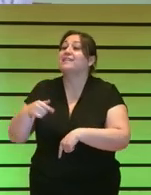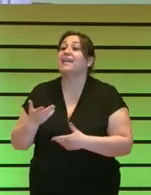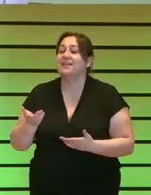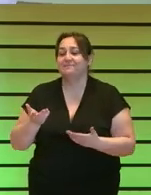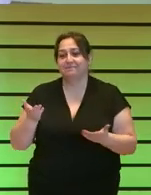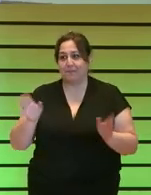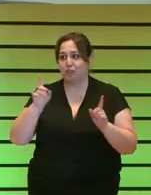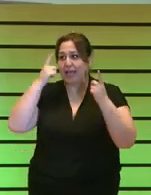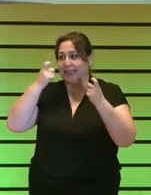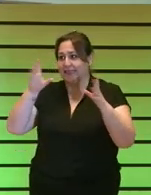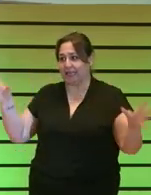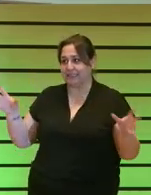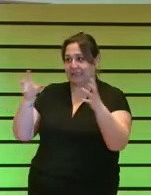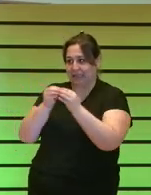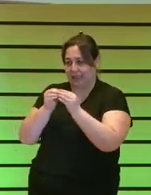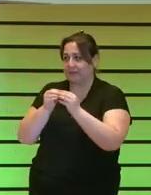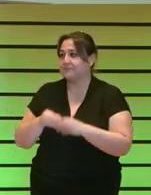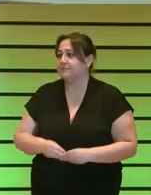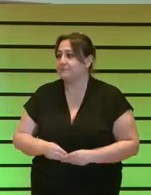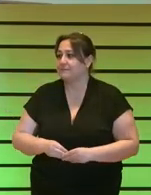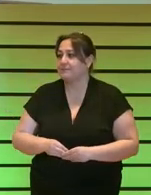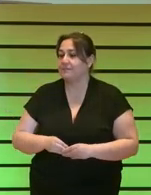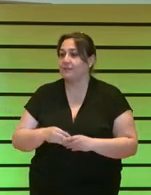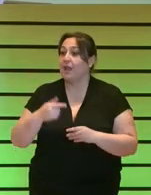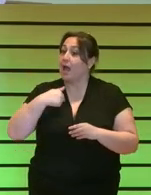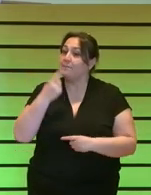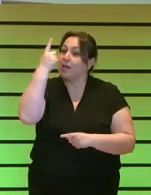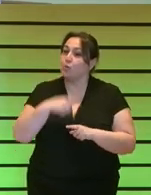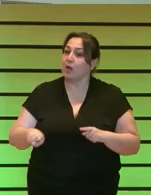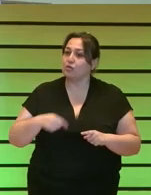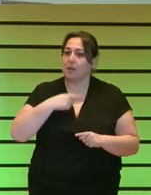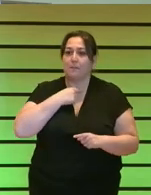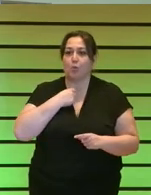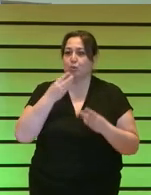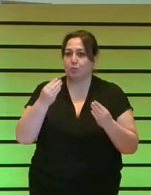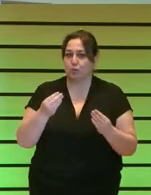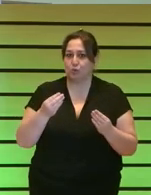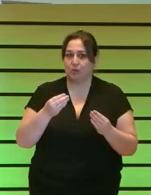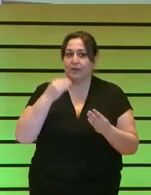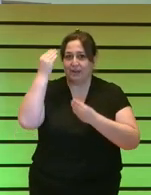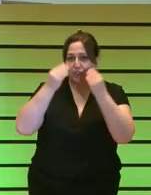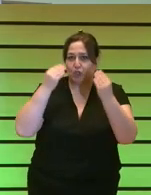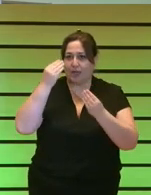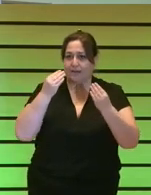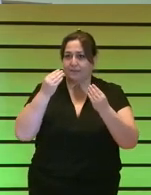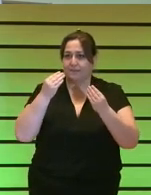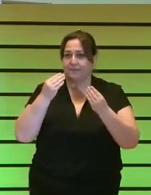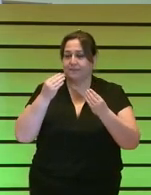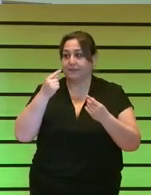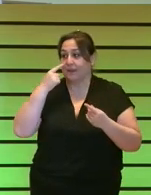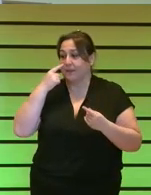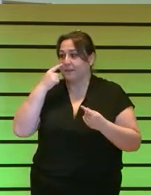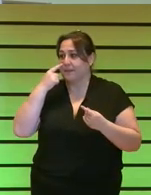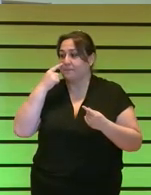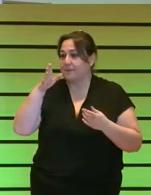vamos a intentar sintetizar a medida una cosa que me gusta mucho que me gusta mucho reflexionar ya perdonaréis pero